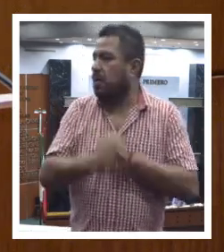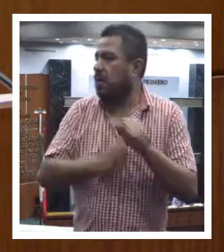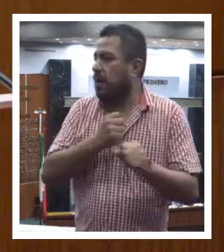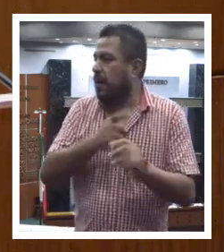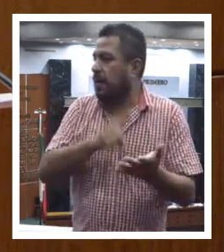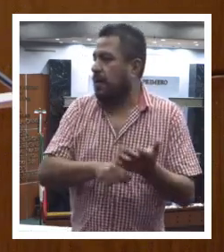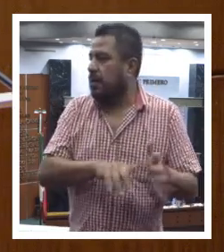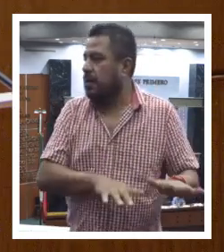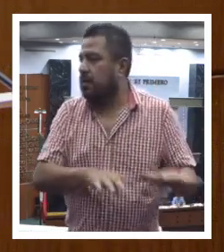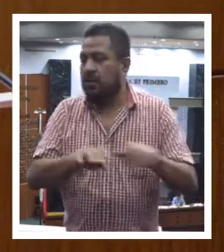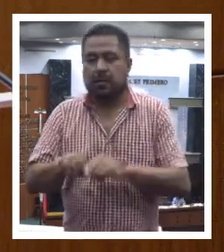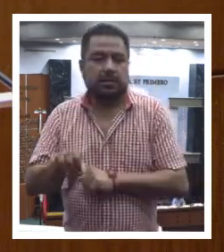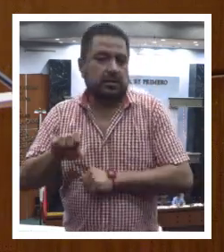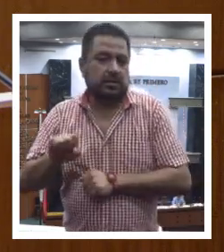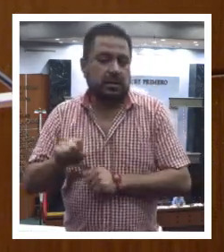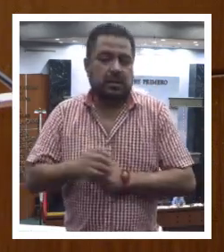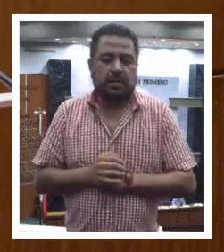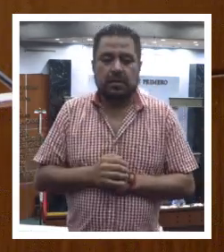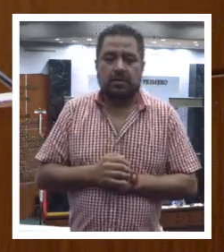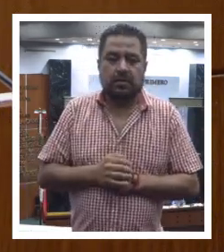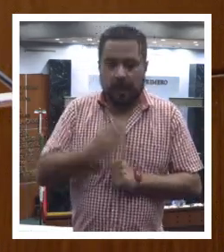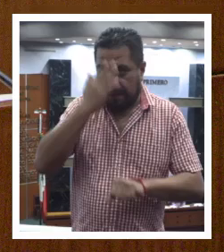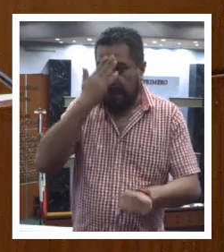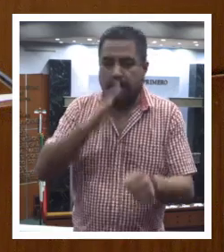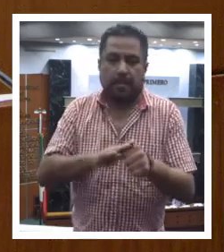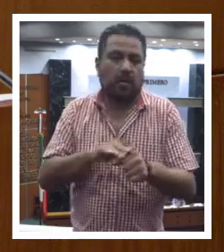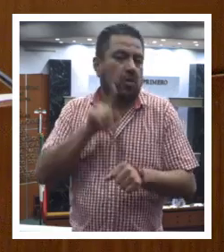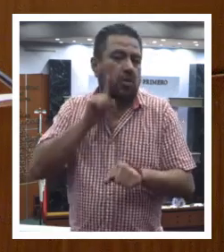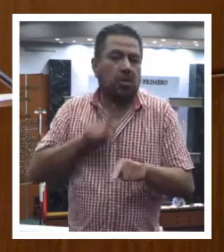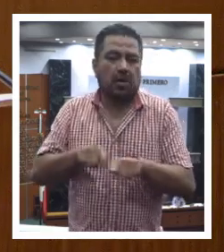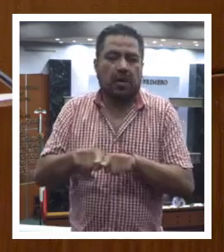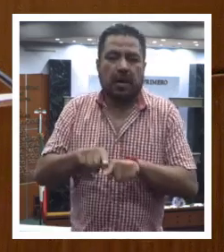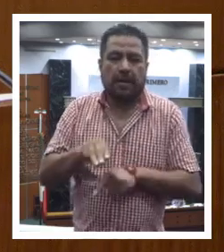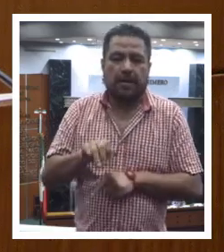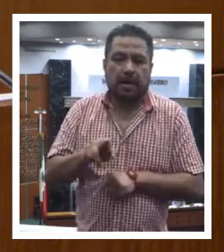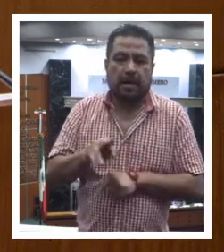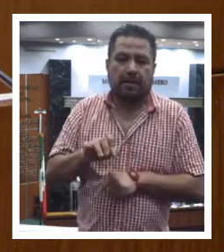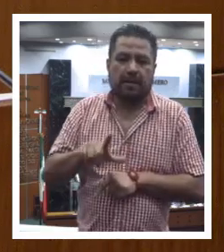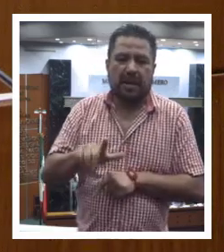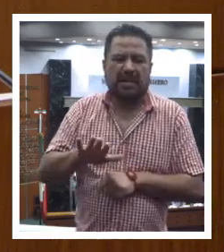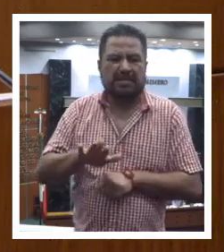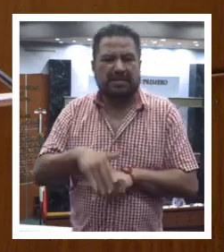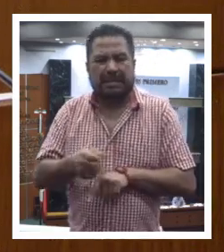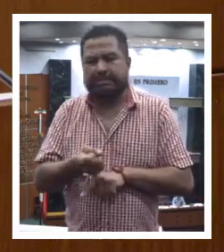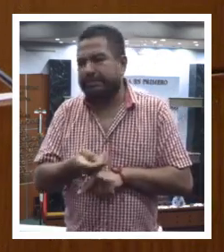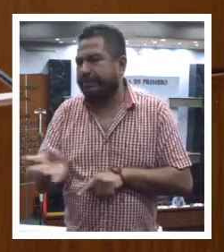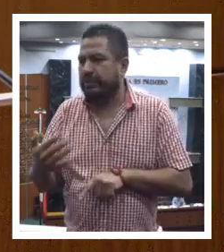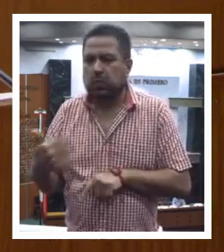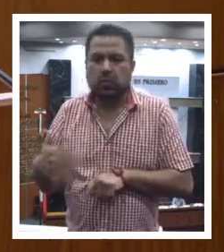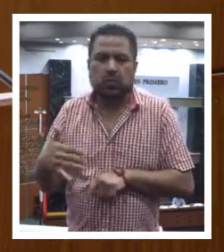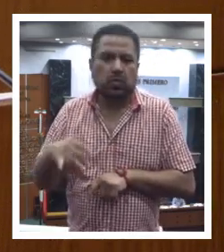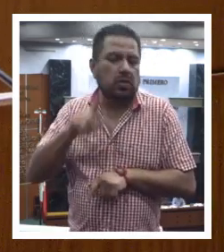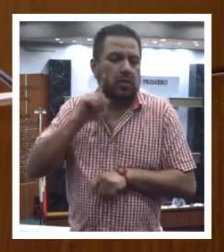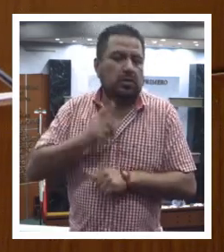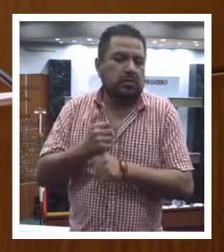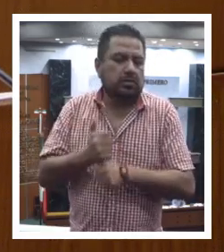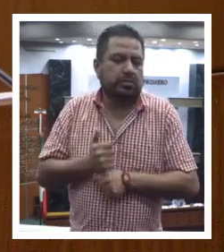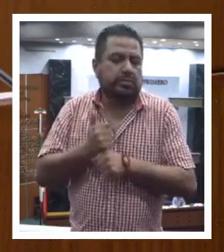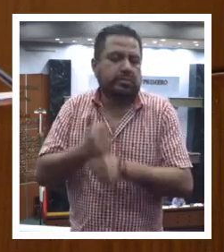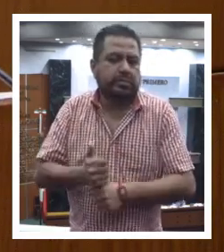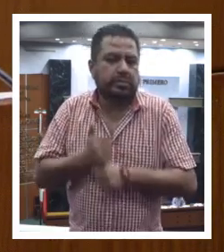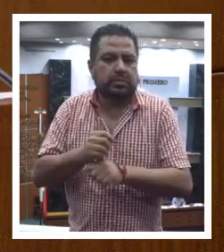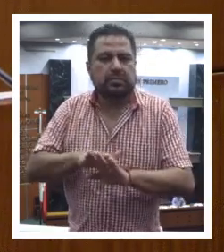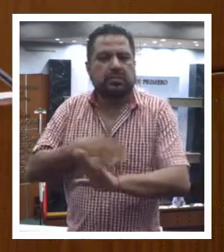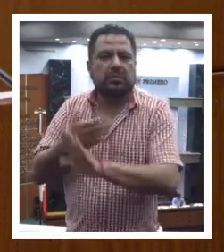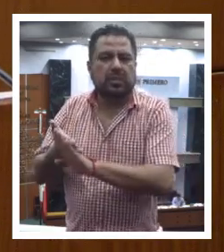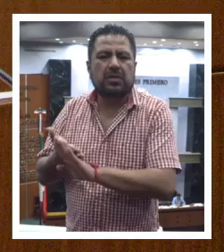noviembre de 1960. La memoria de las hermanas Mirabal y de tantas mujeres que han sufrido violencia